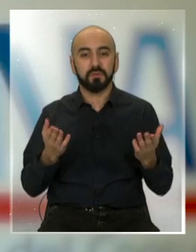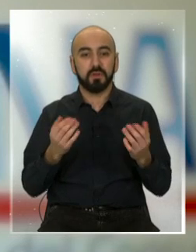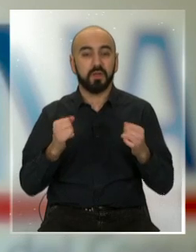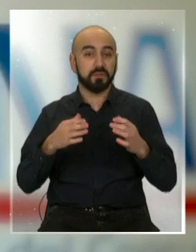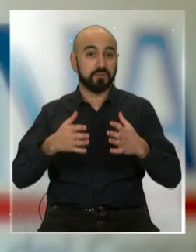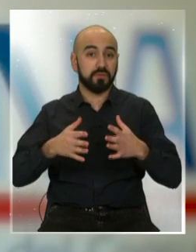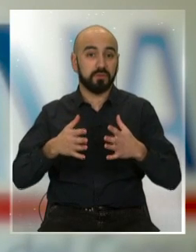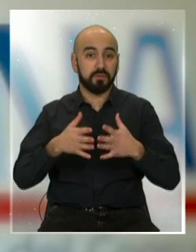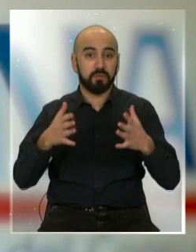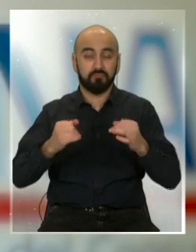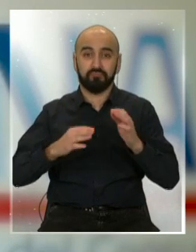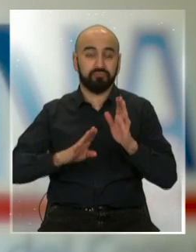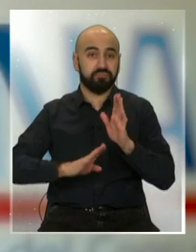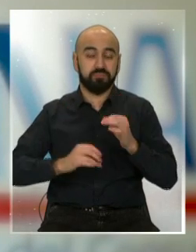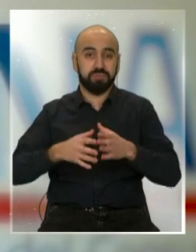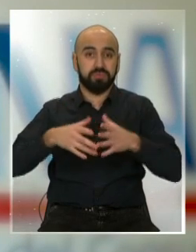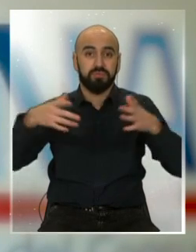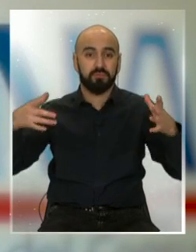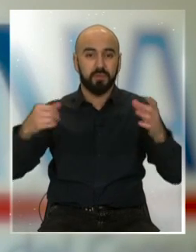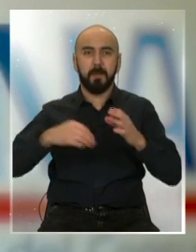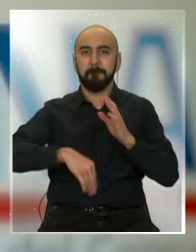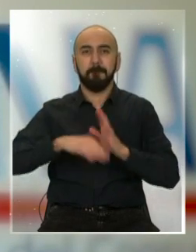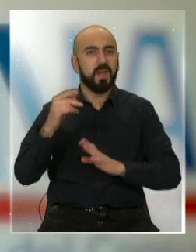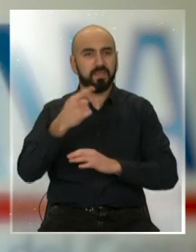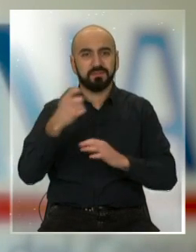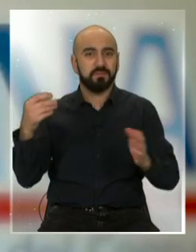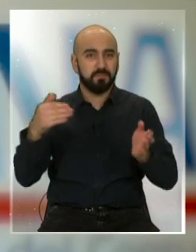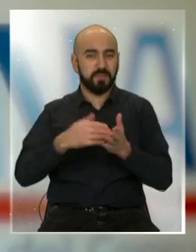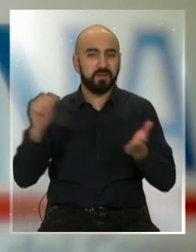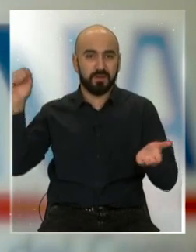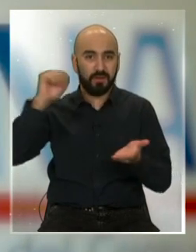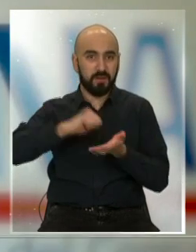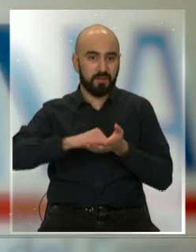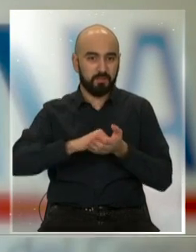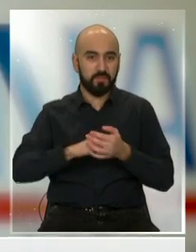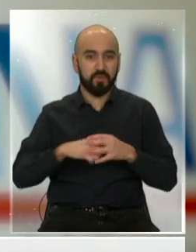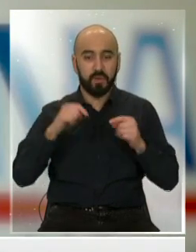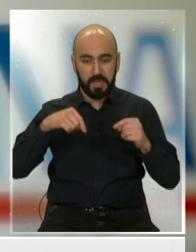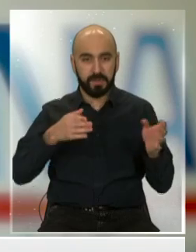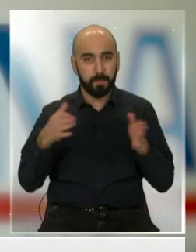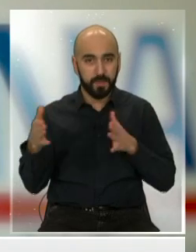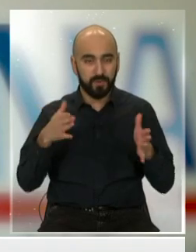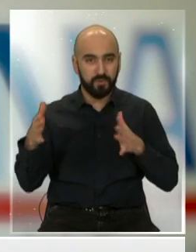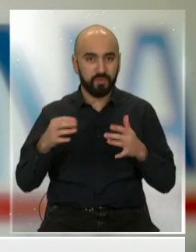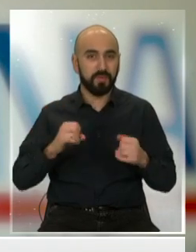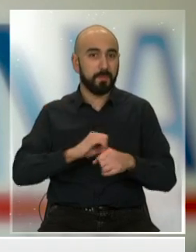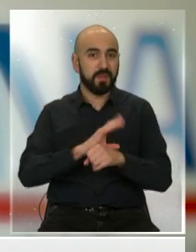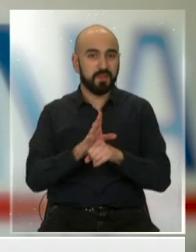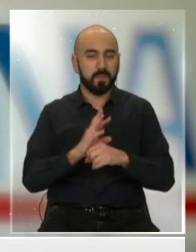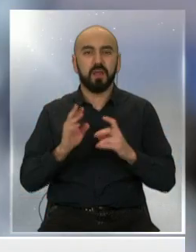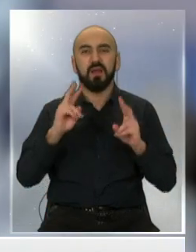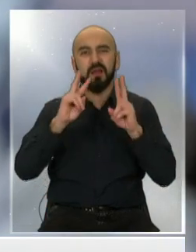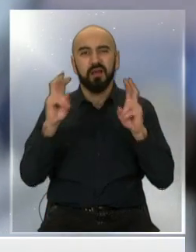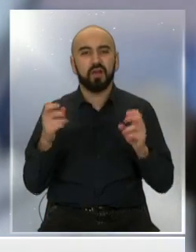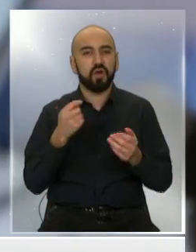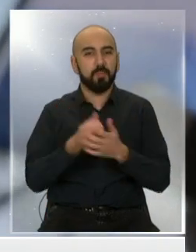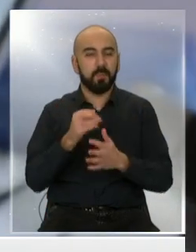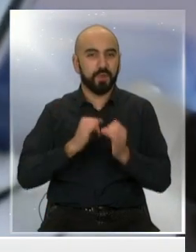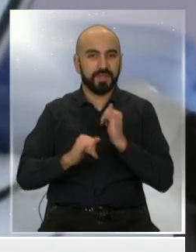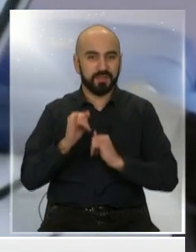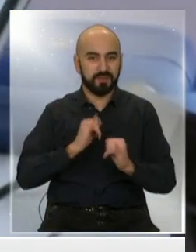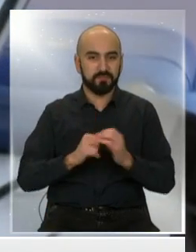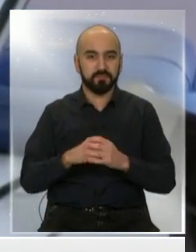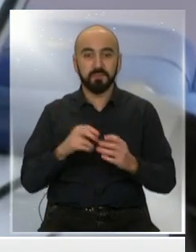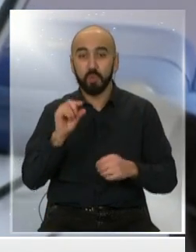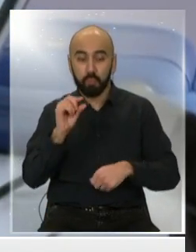volumen se ha disparado, estamos hablando de más de 100.000 reclamos que hemos recibido solamente en este periodo de pandemia en relación a las compras por internet. En